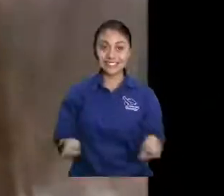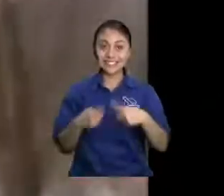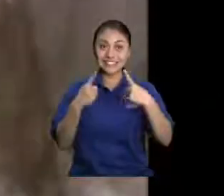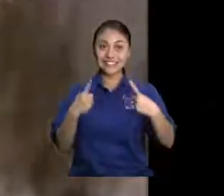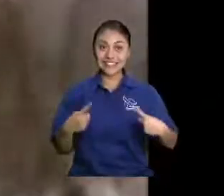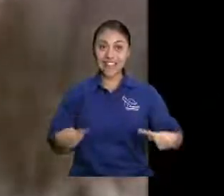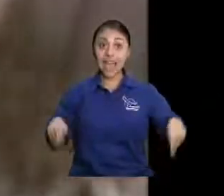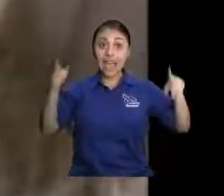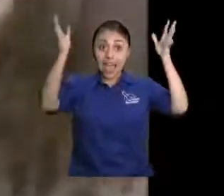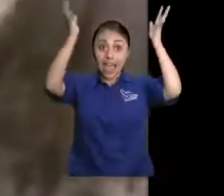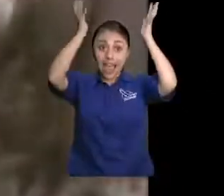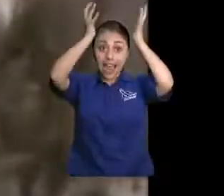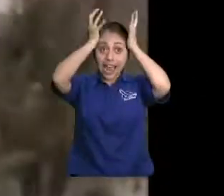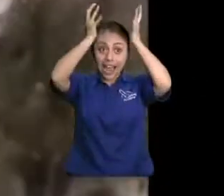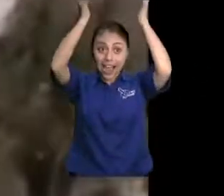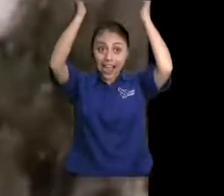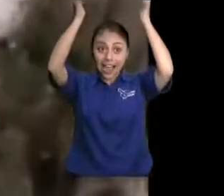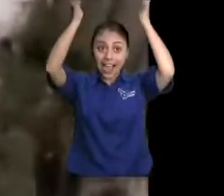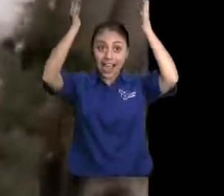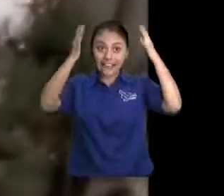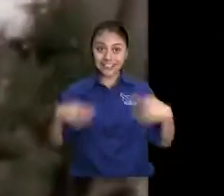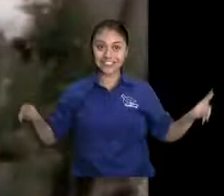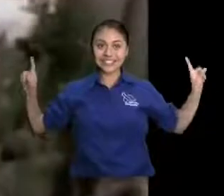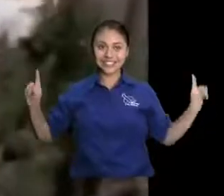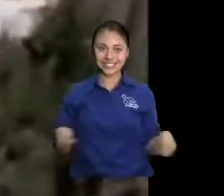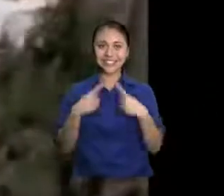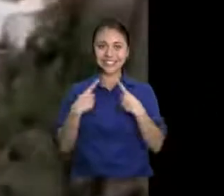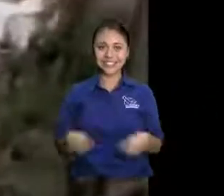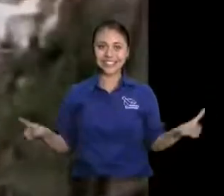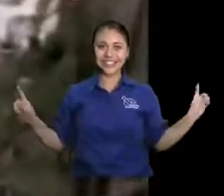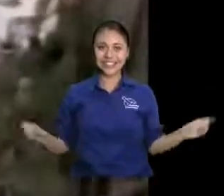10,000. Ahí se quita la corona, ¿eh?